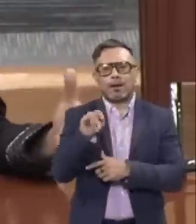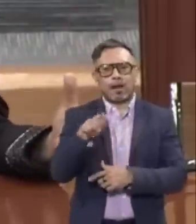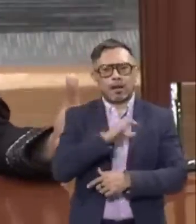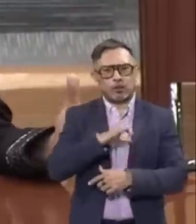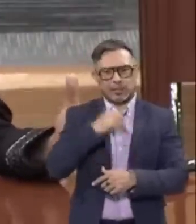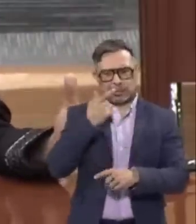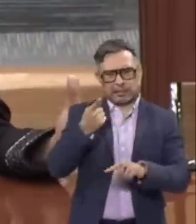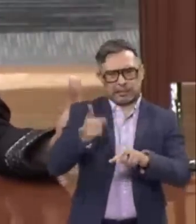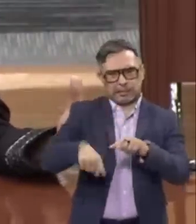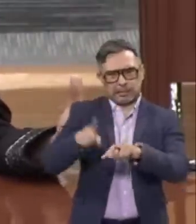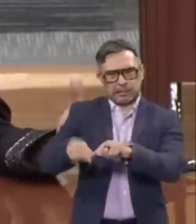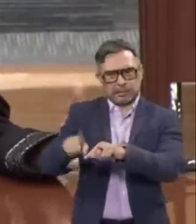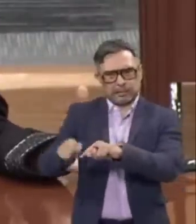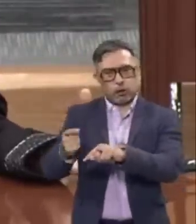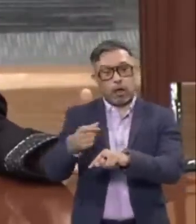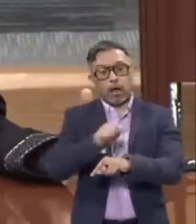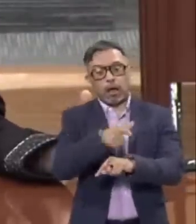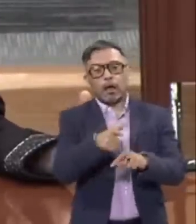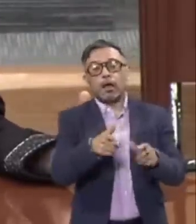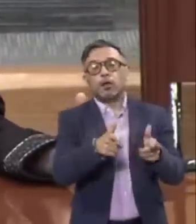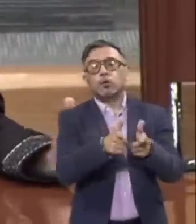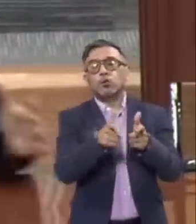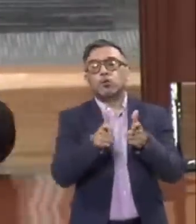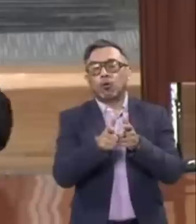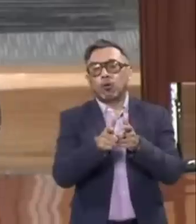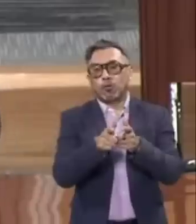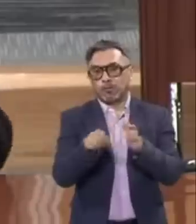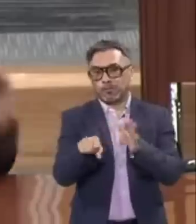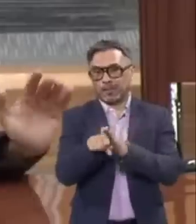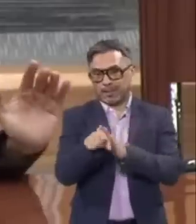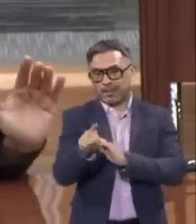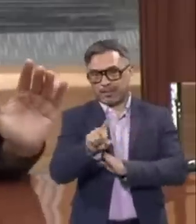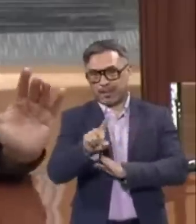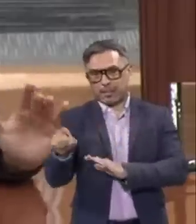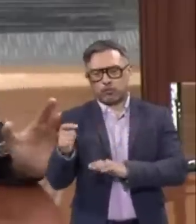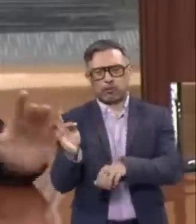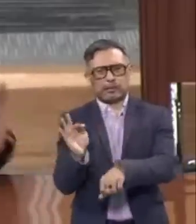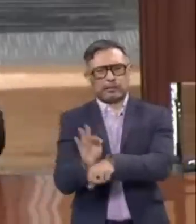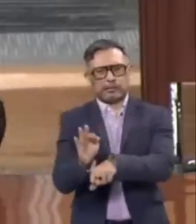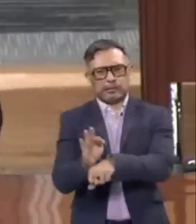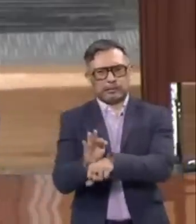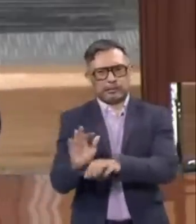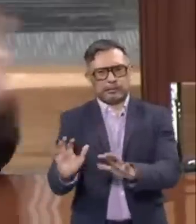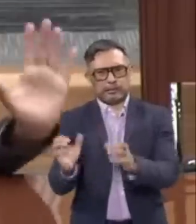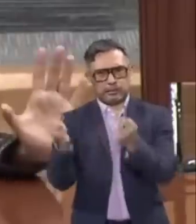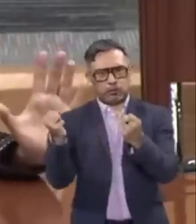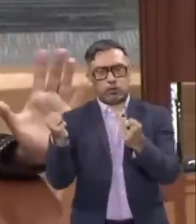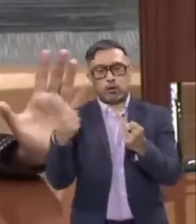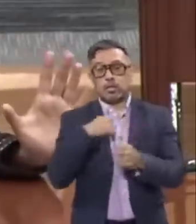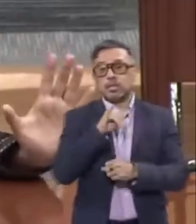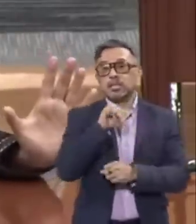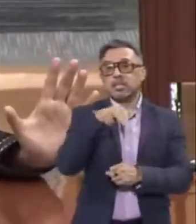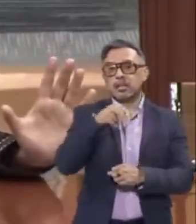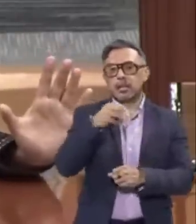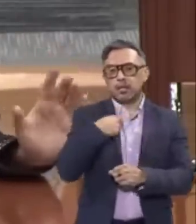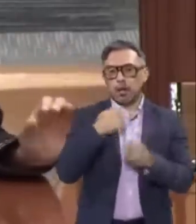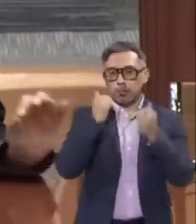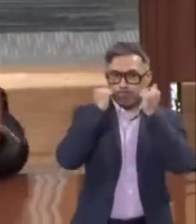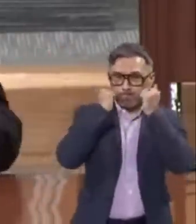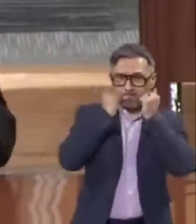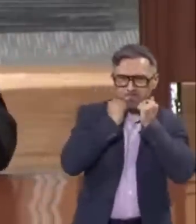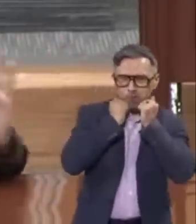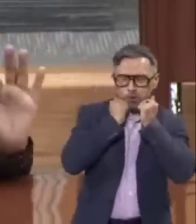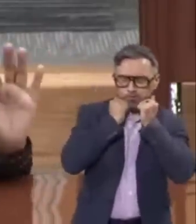de beneficiar a los partidos de la derecha. El árbitro electoral se quitó la máscara por